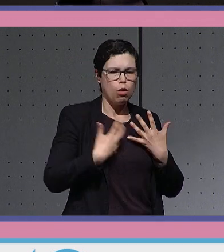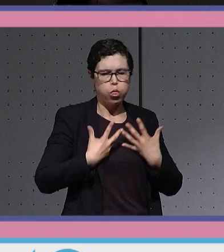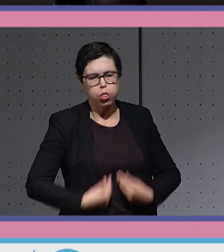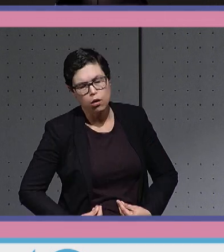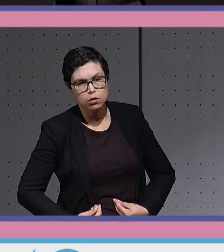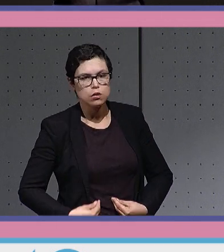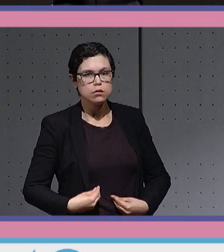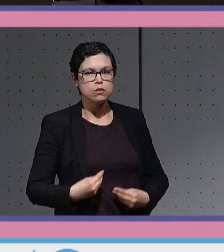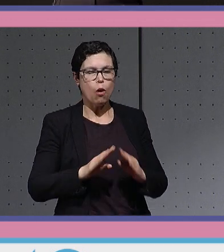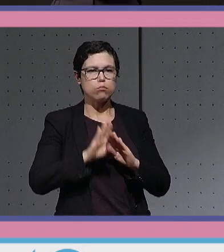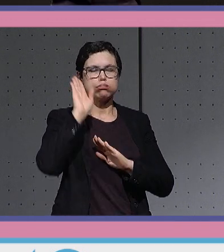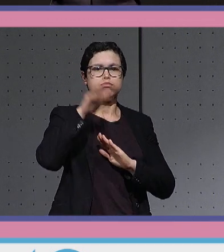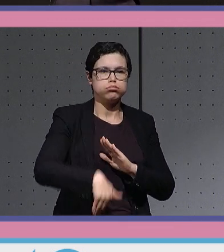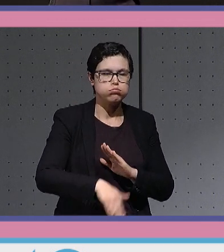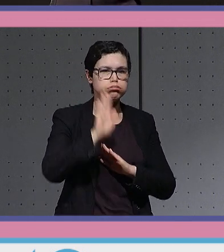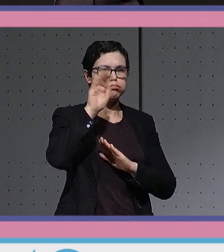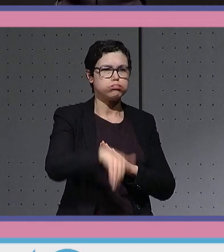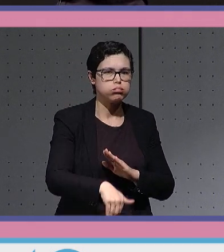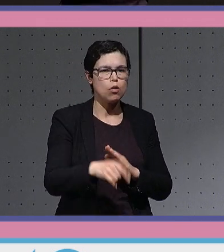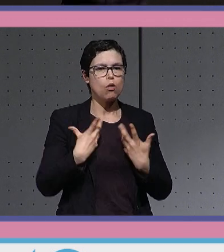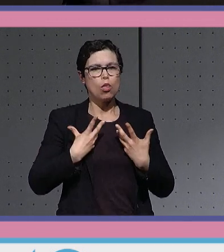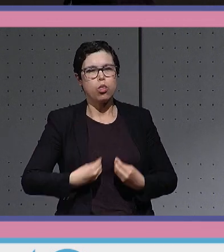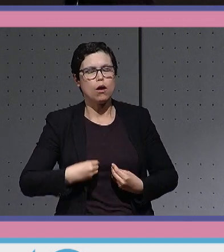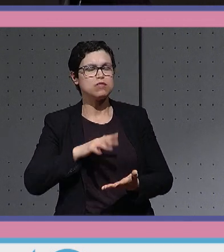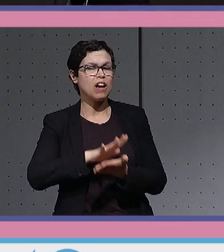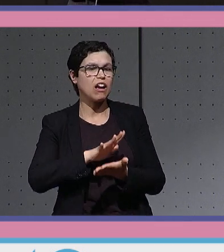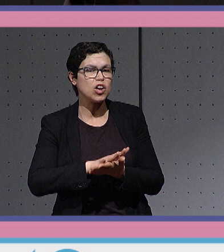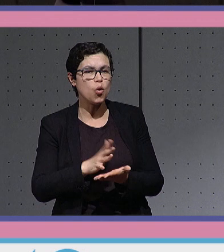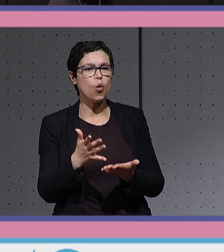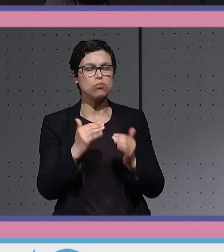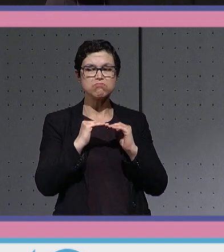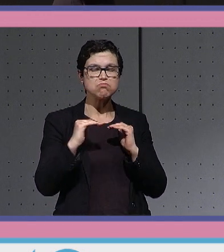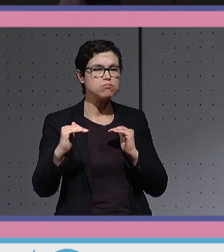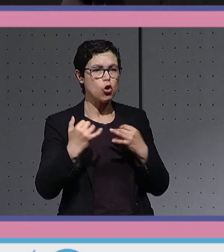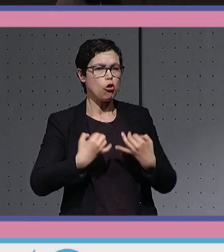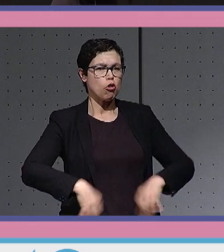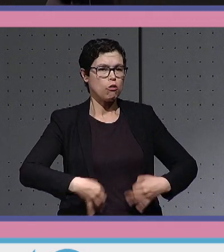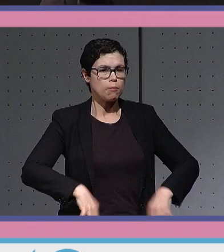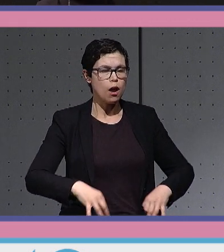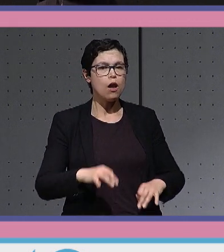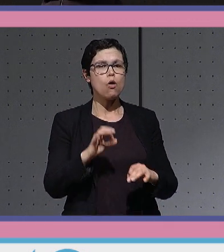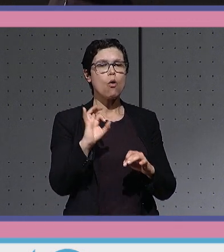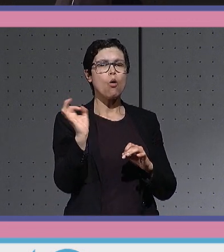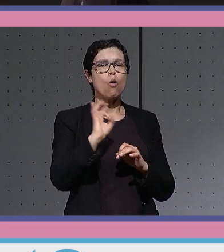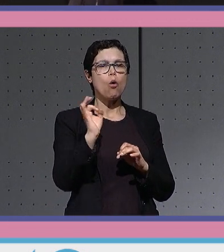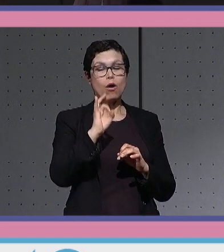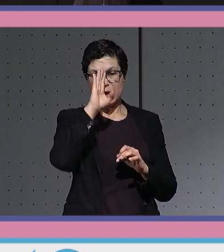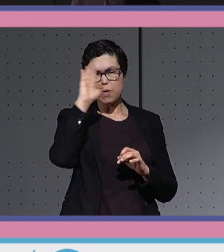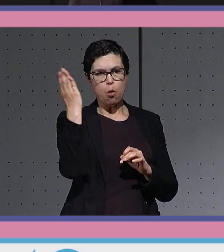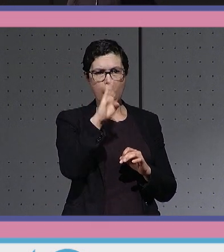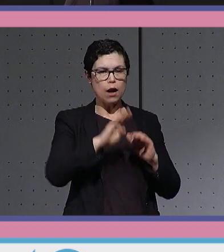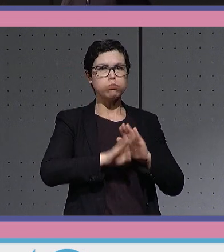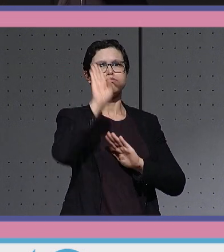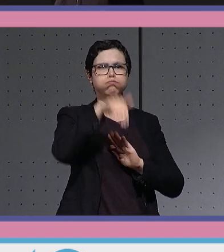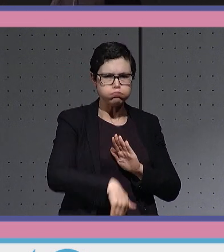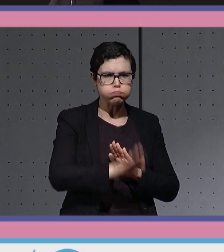las que el estado de ánimo es un estado de ánimo tranquilo y calmado, normal. Incluso sin tener que llegar al trastorno bipolar, las